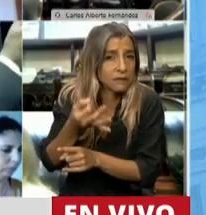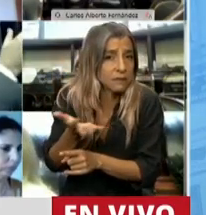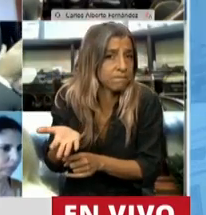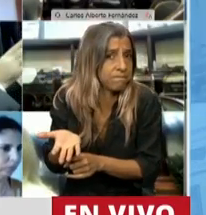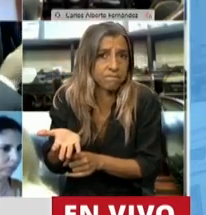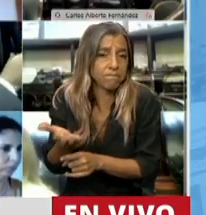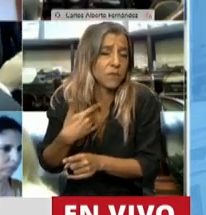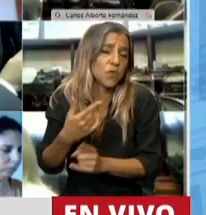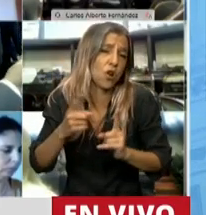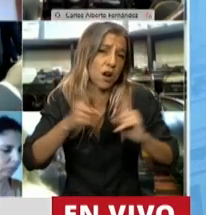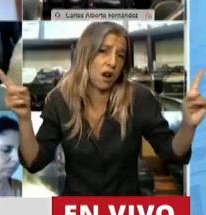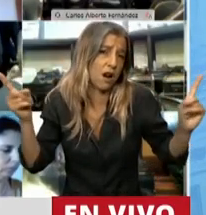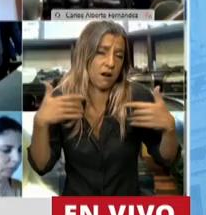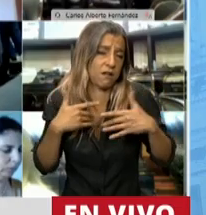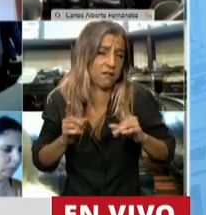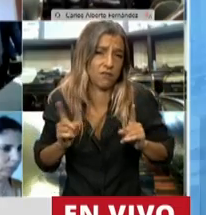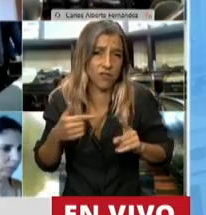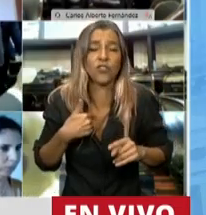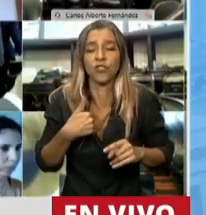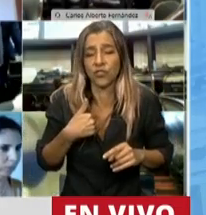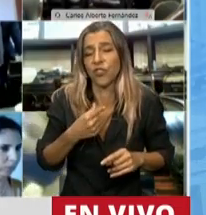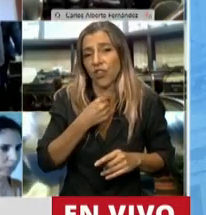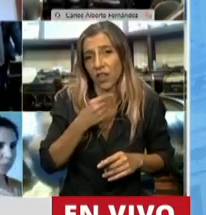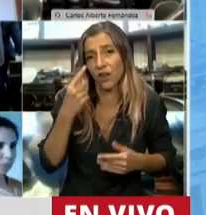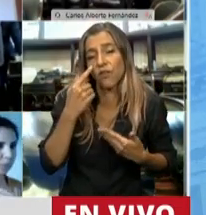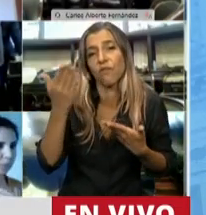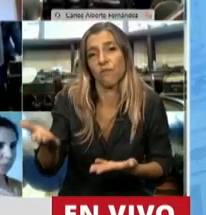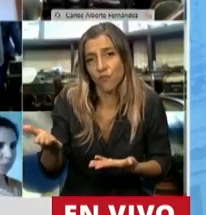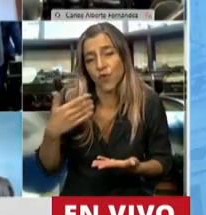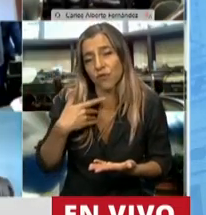no me voy a extender mucho más. Hubiéramos querido un mensaje